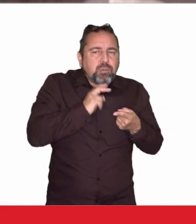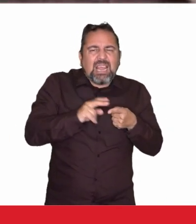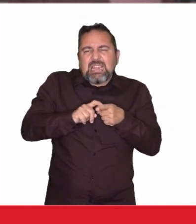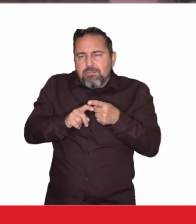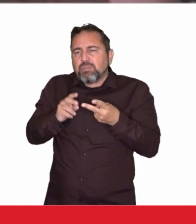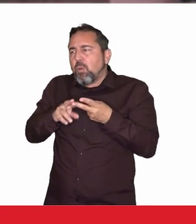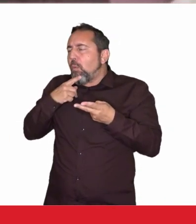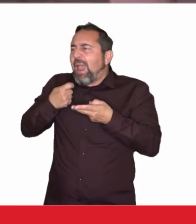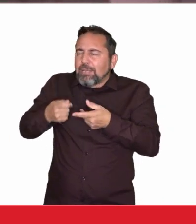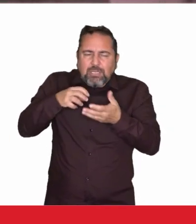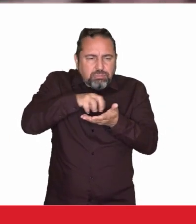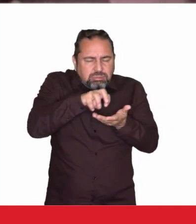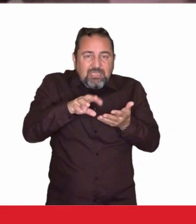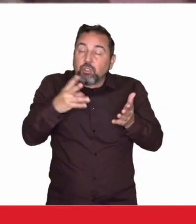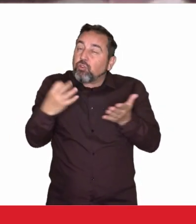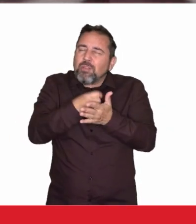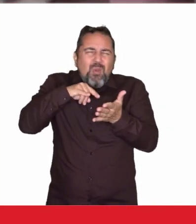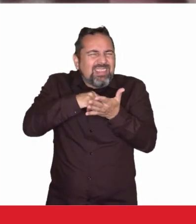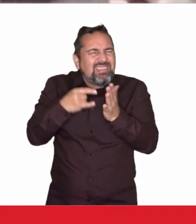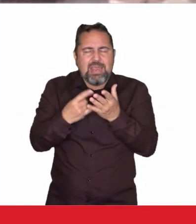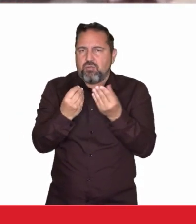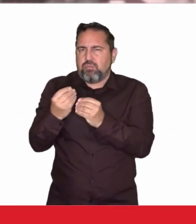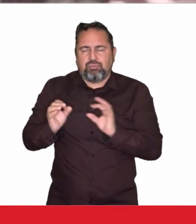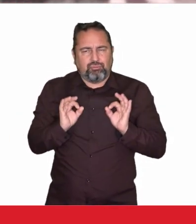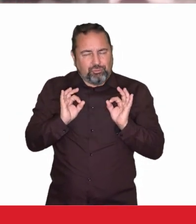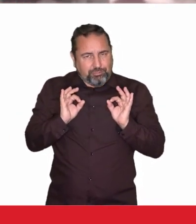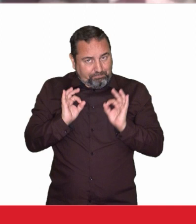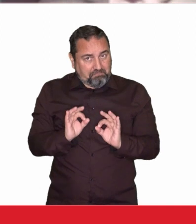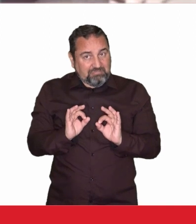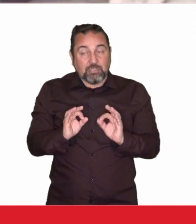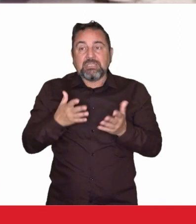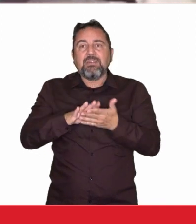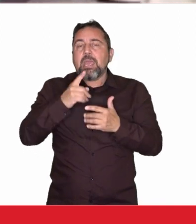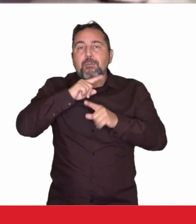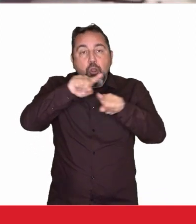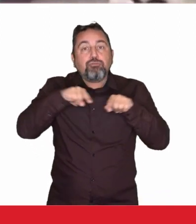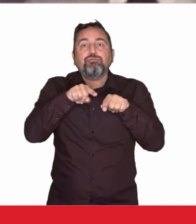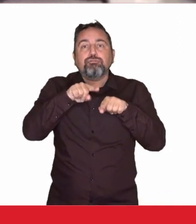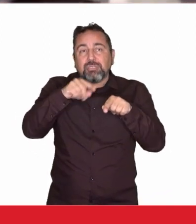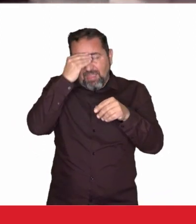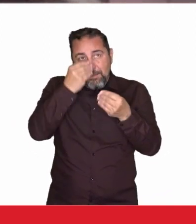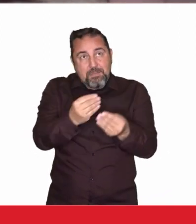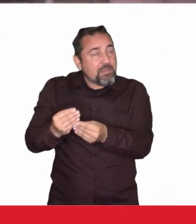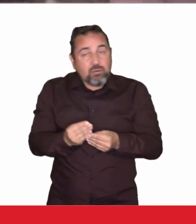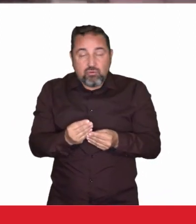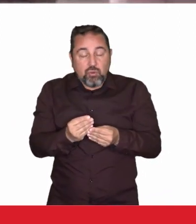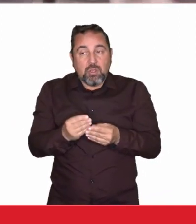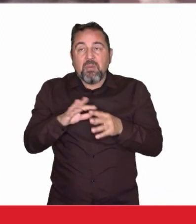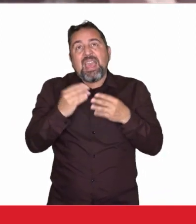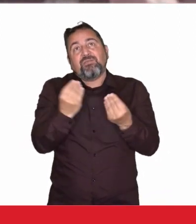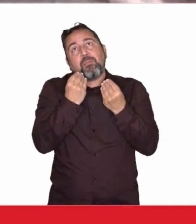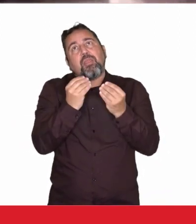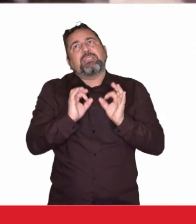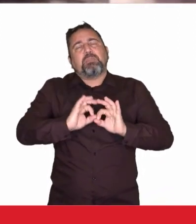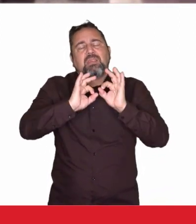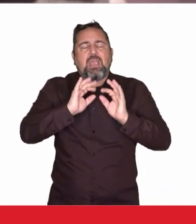gastos, llegar a hacer bien las tipologías, las imputaciones de gastos, todo esto es súper técnico. Entonces, la idea no es que vosotras y vosotros sepáis